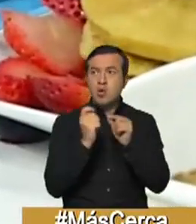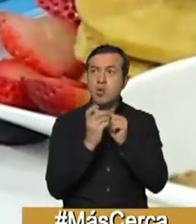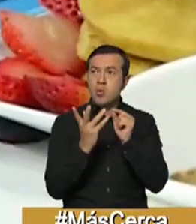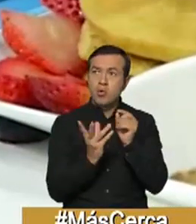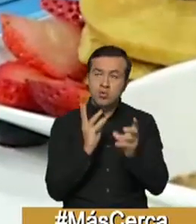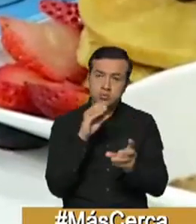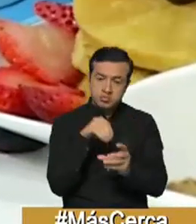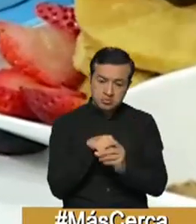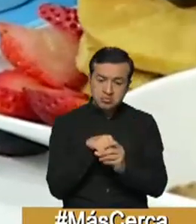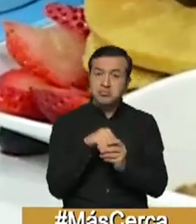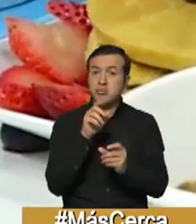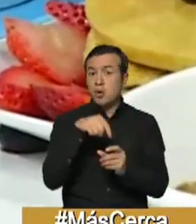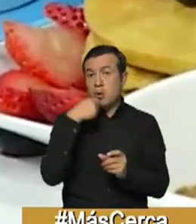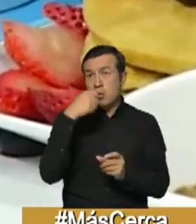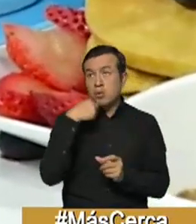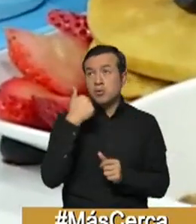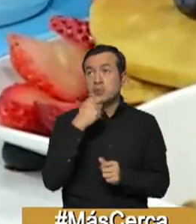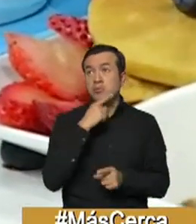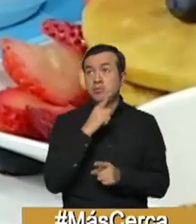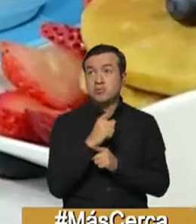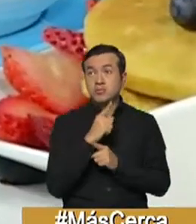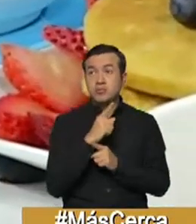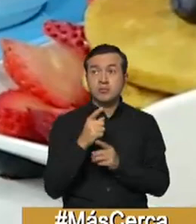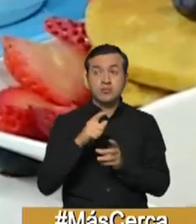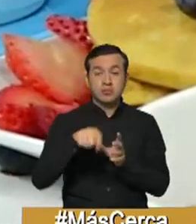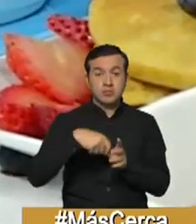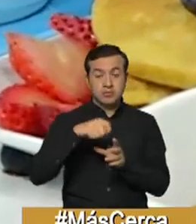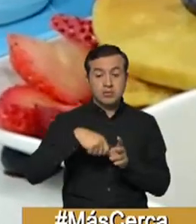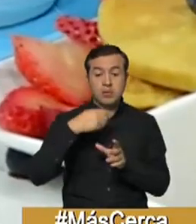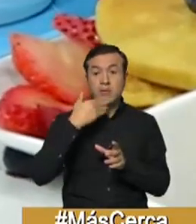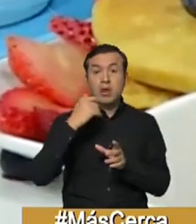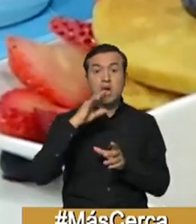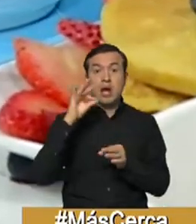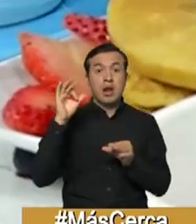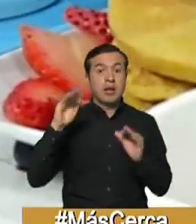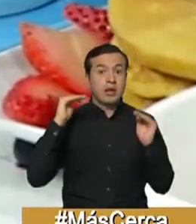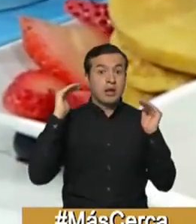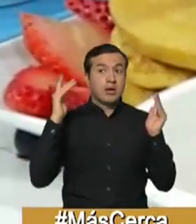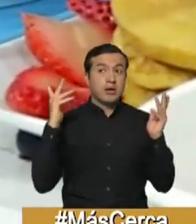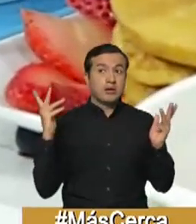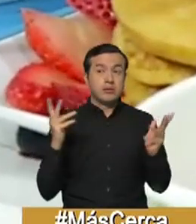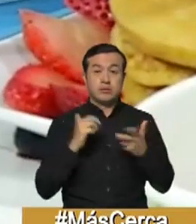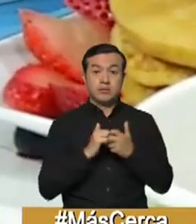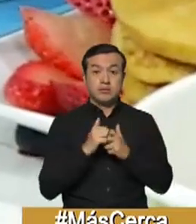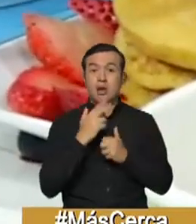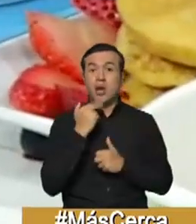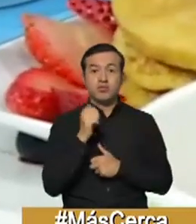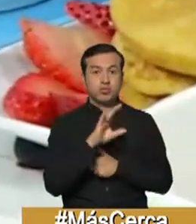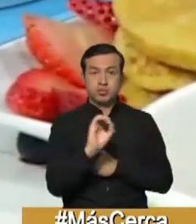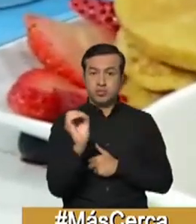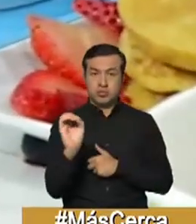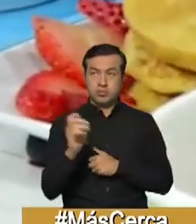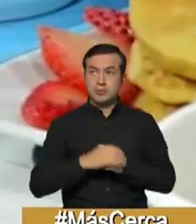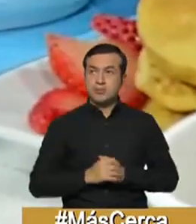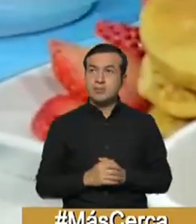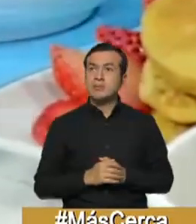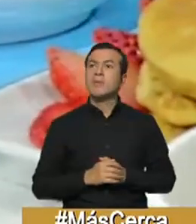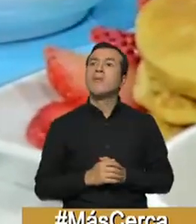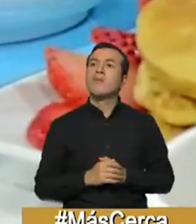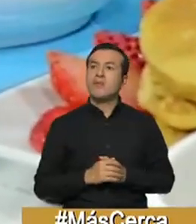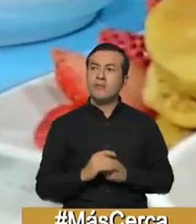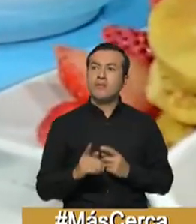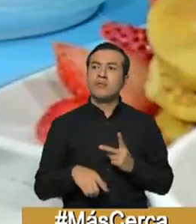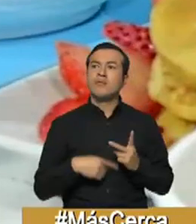es un plato nutritivo de cereales de mejor calidad y no va a tener azúcar añadida. Hablamos un poquito,